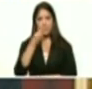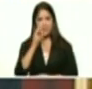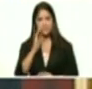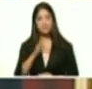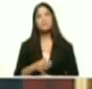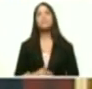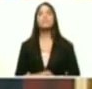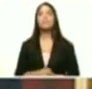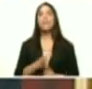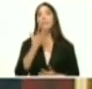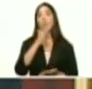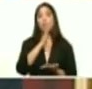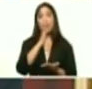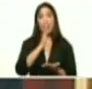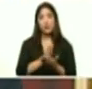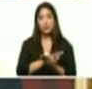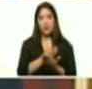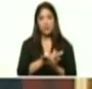La yuca.